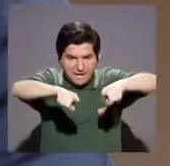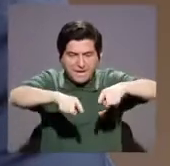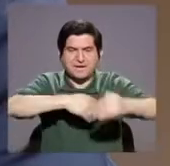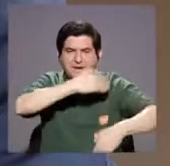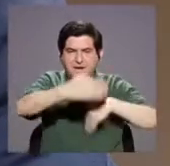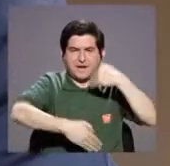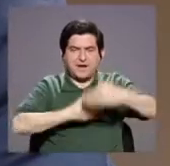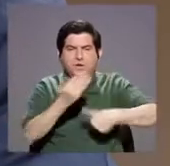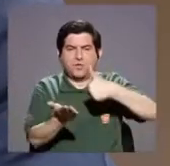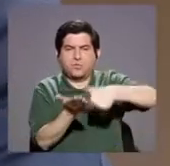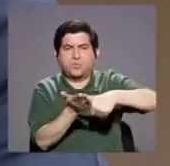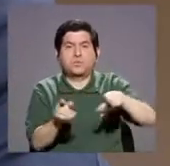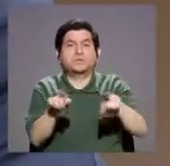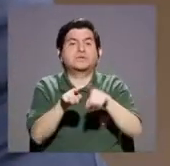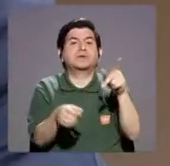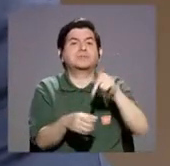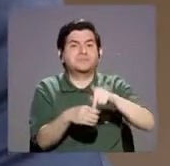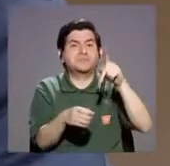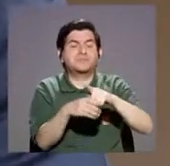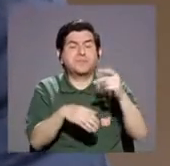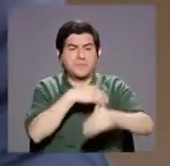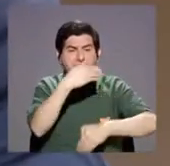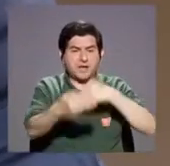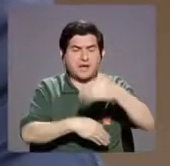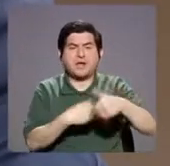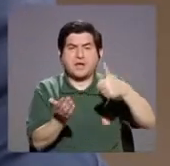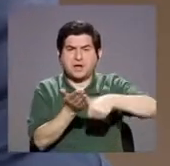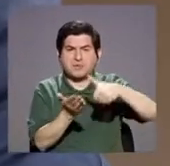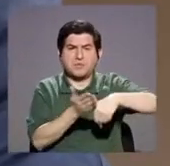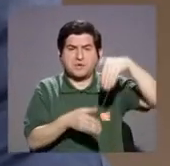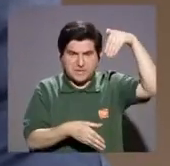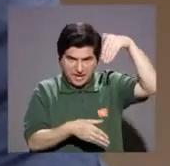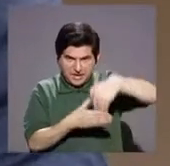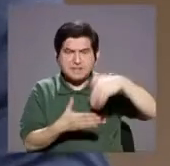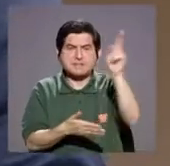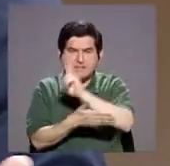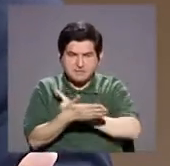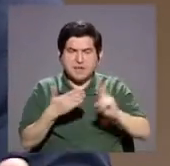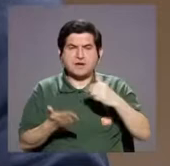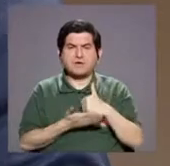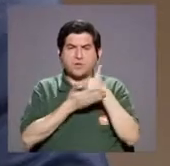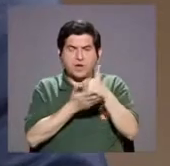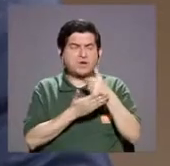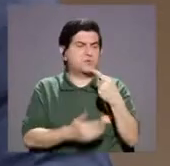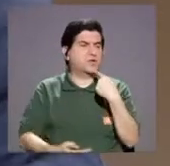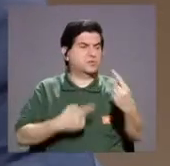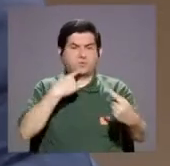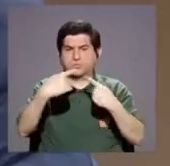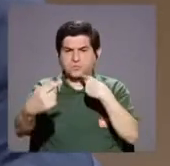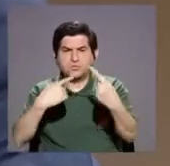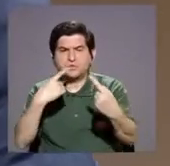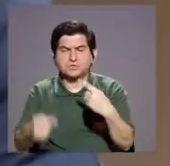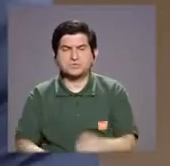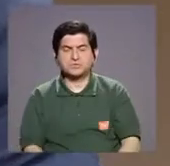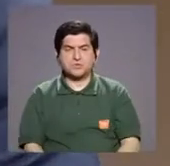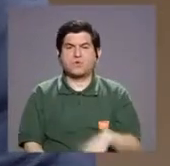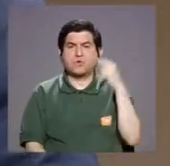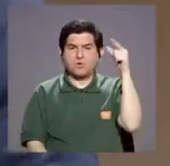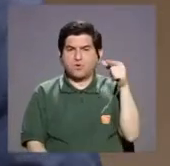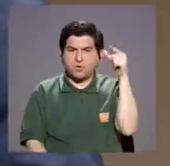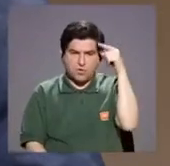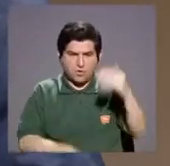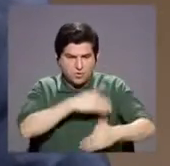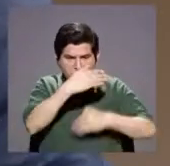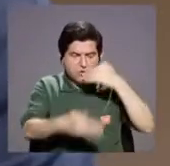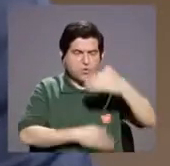recuerda que también hemos participado en procesos electorales internos de la propia universidad colaborando en la difusión vamos a tener obviamente también un